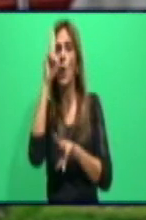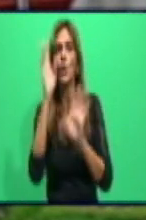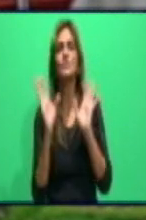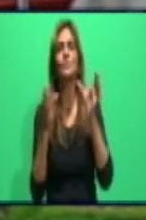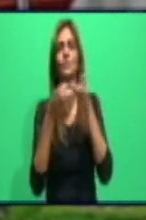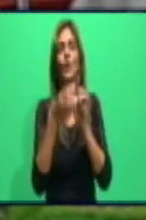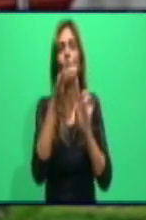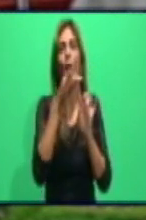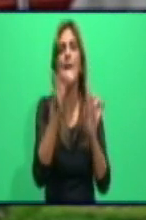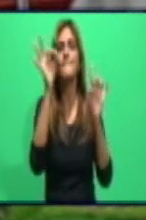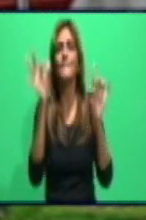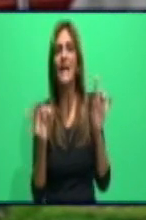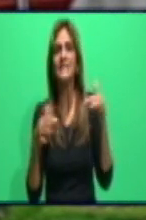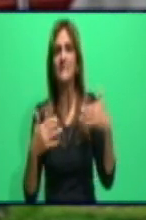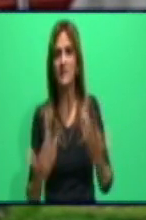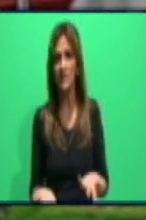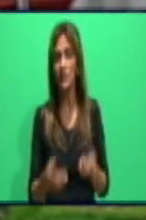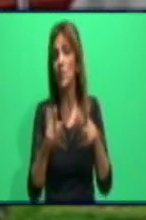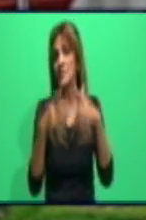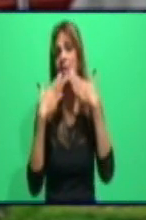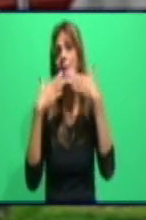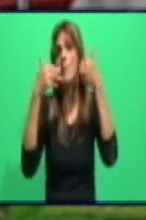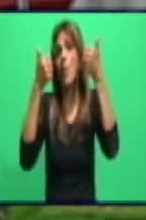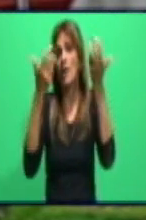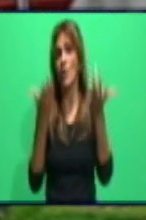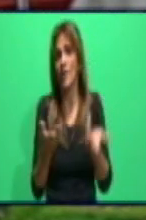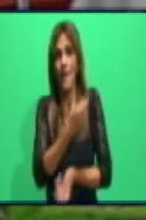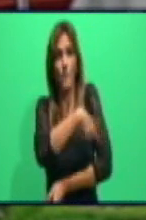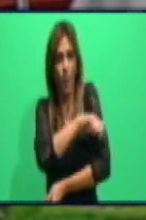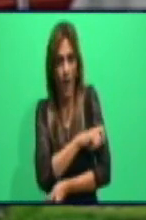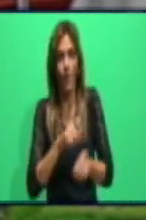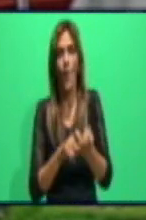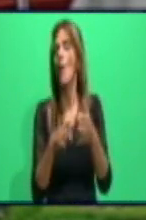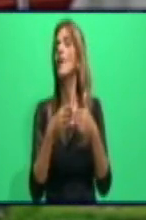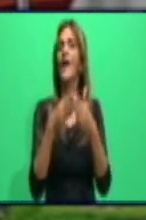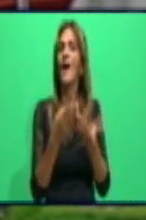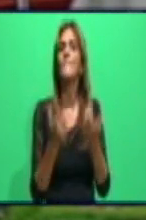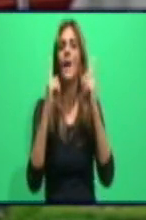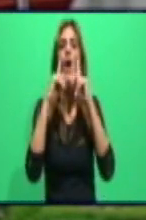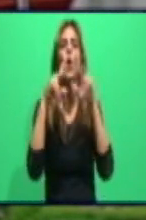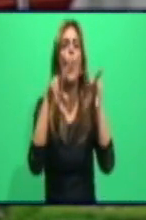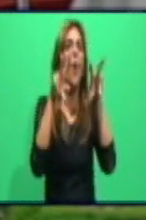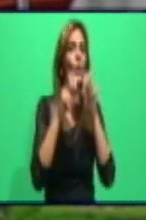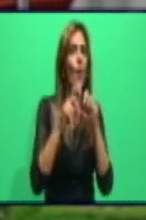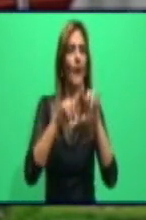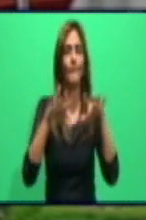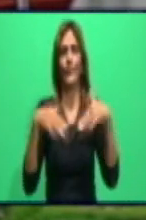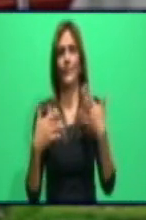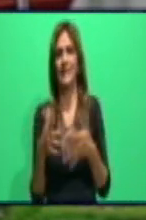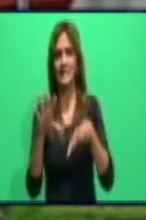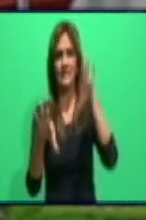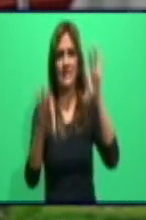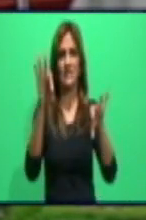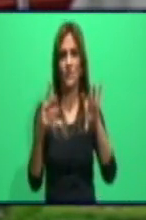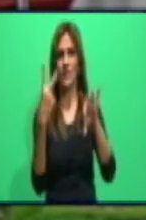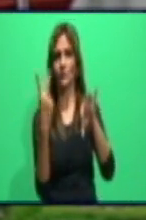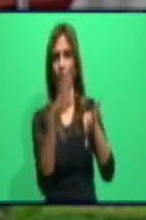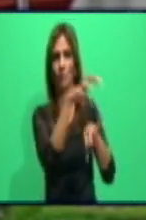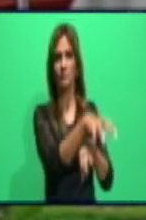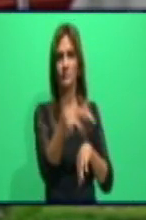bueno que la población de granma conozca por qué se escoge bayamo porque se escoge en esas áreas de salud quien